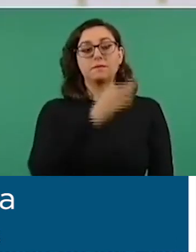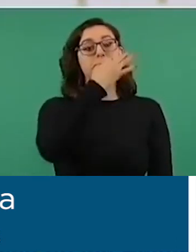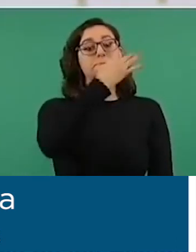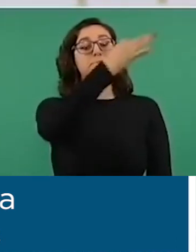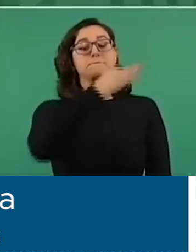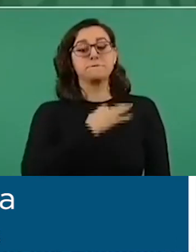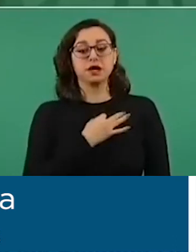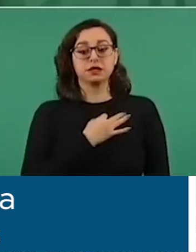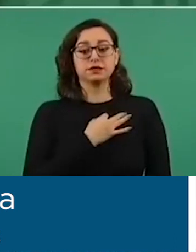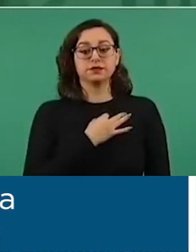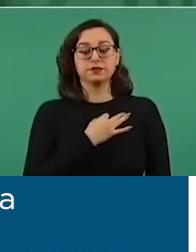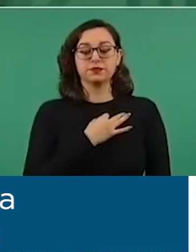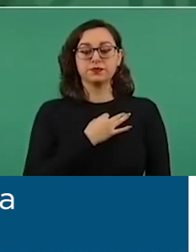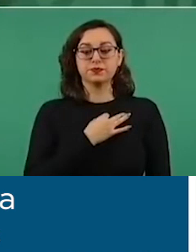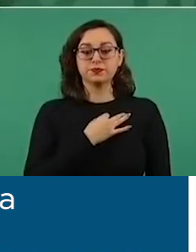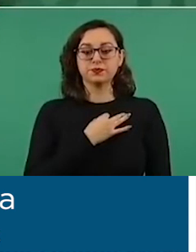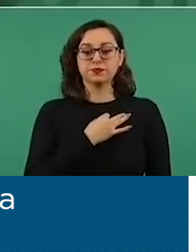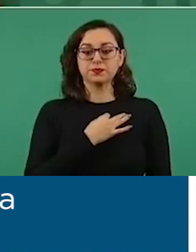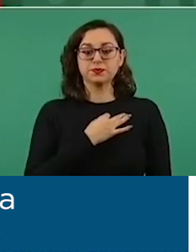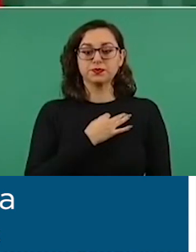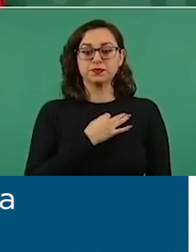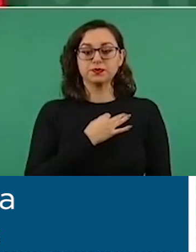de que van a